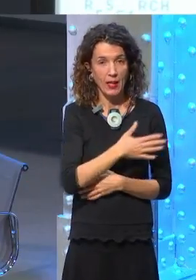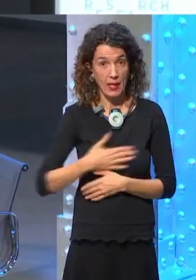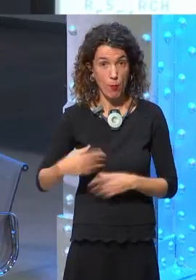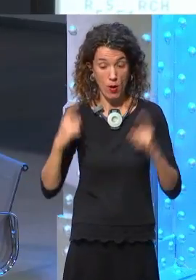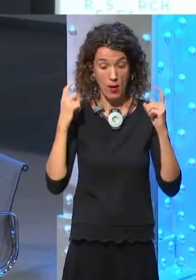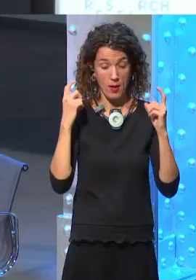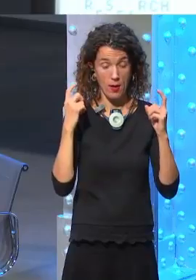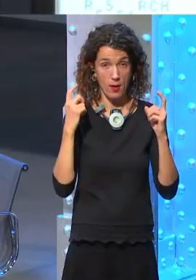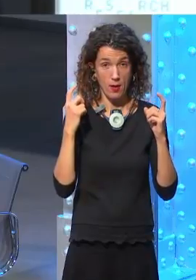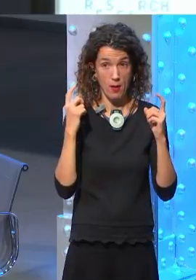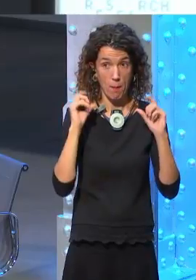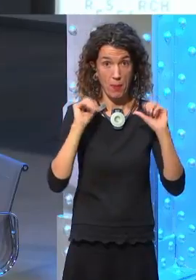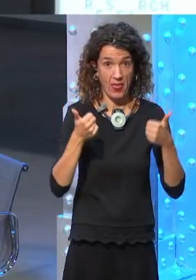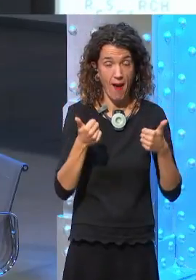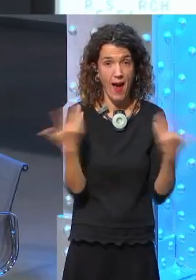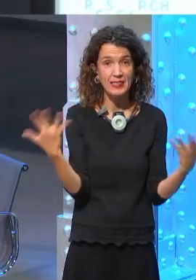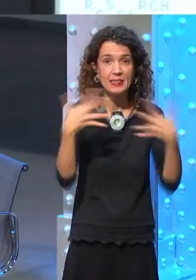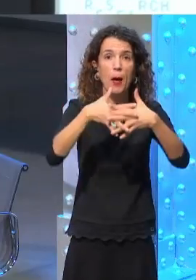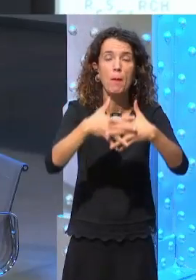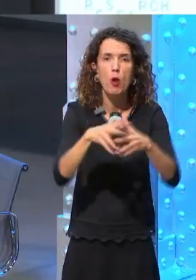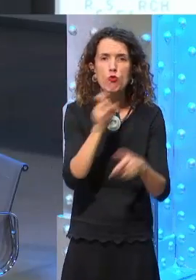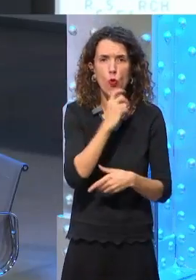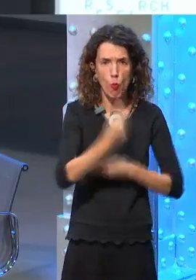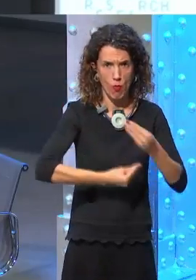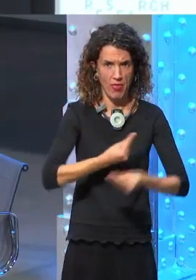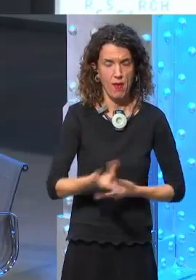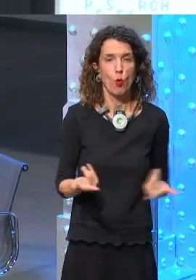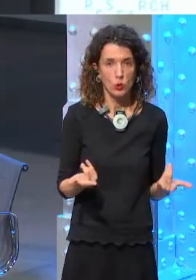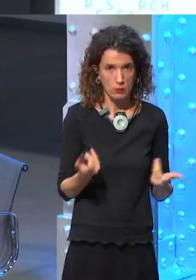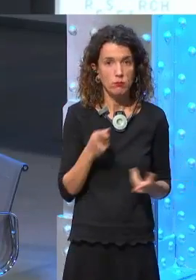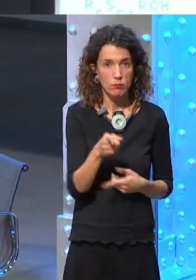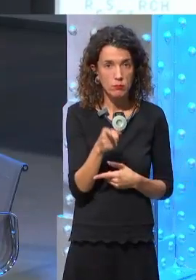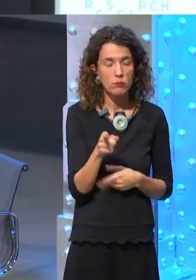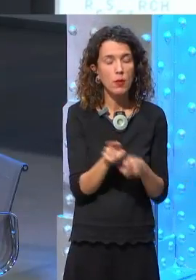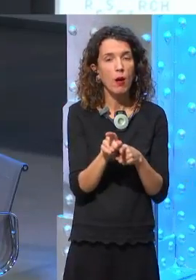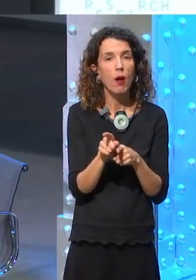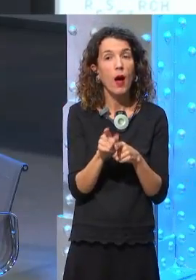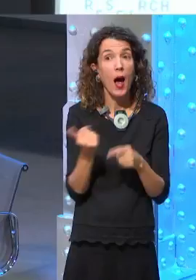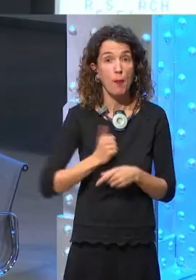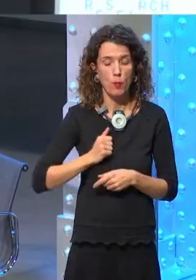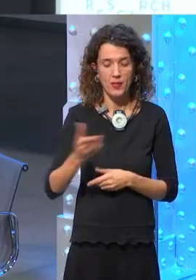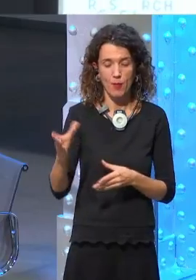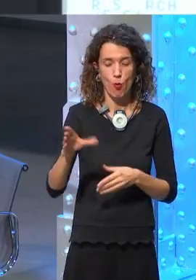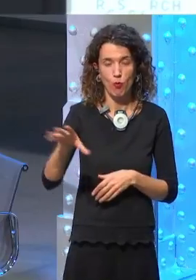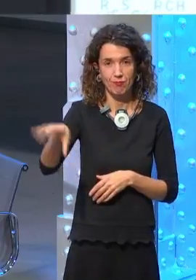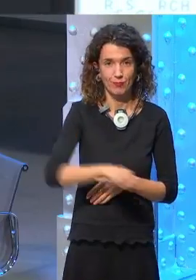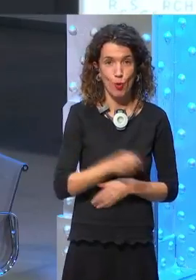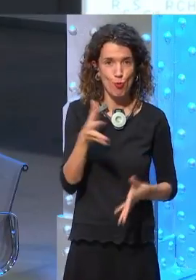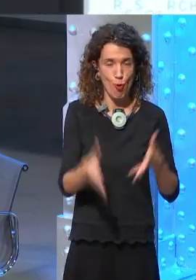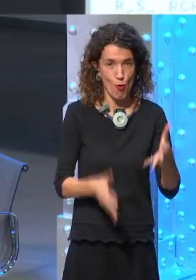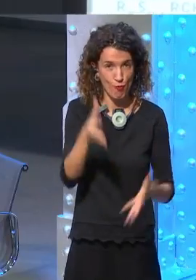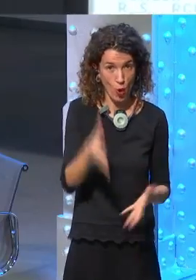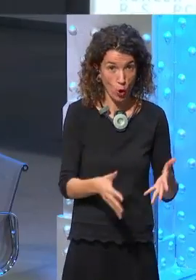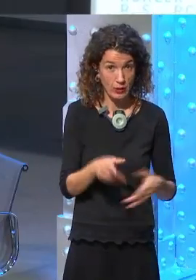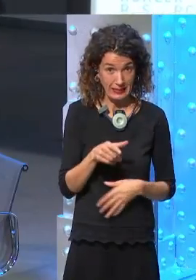queríamos empezar a ensamblar. ¿Cómo podíamos hacer esto? Pues así es como recurrimos a los robots. Los robots,